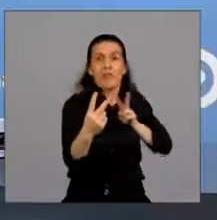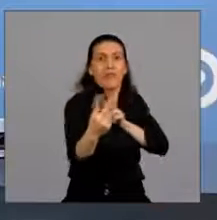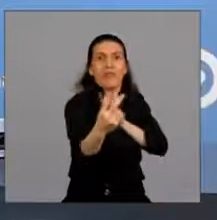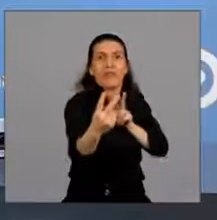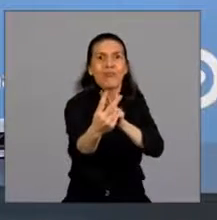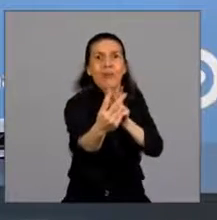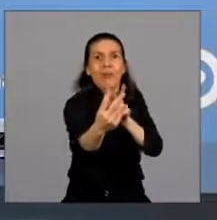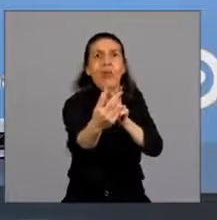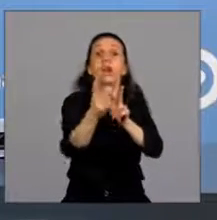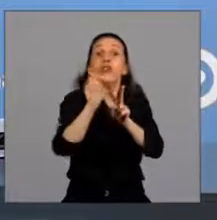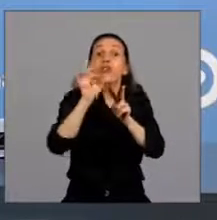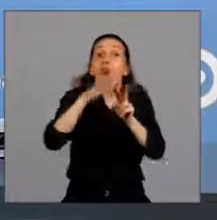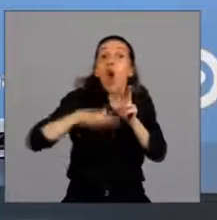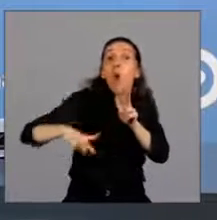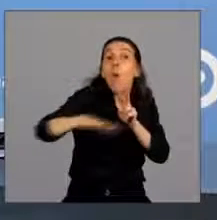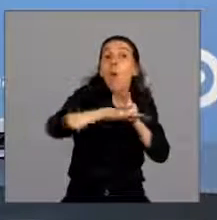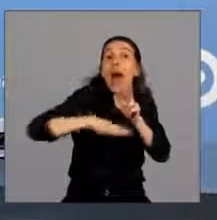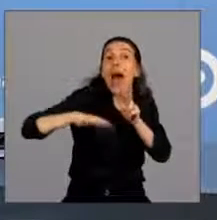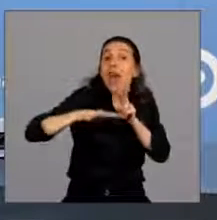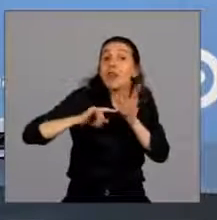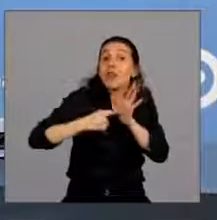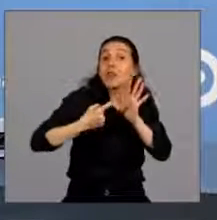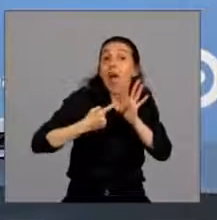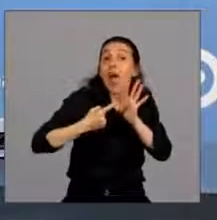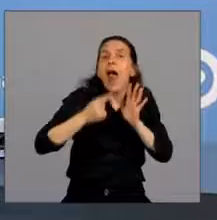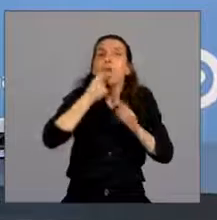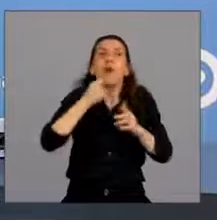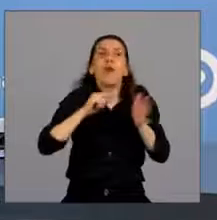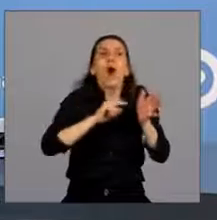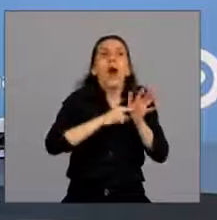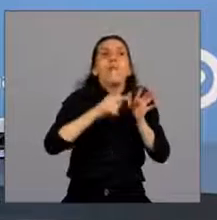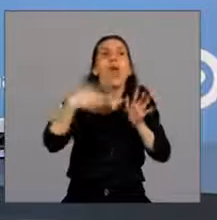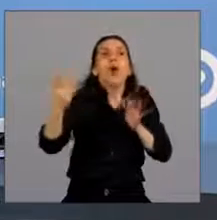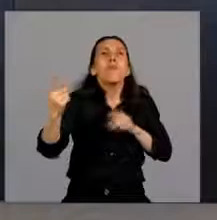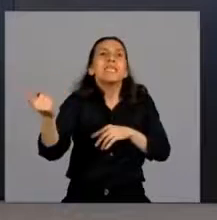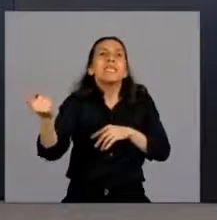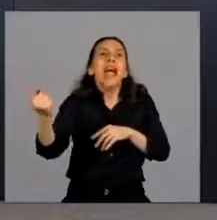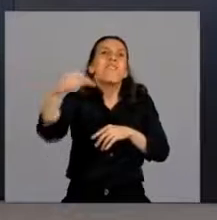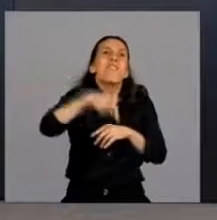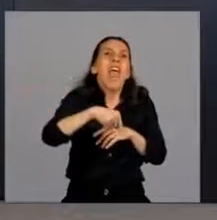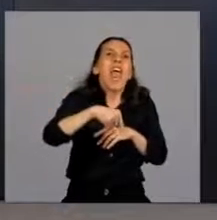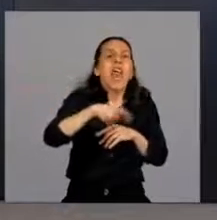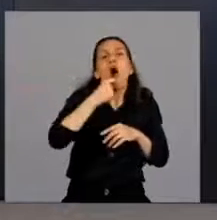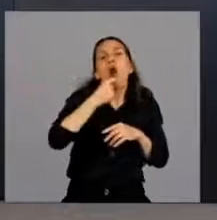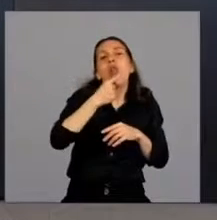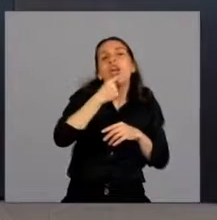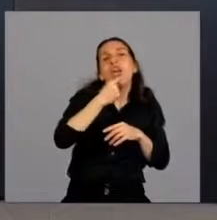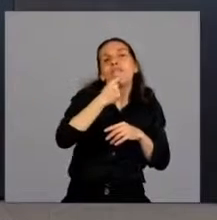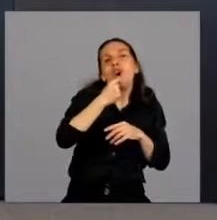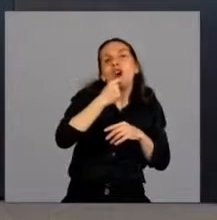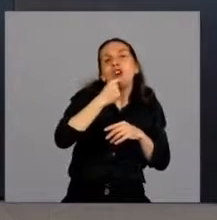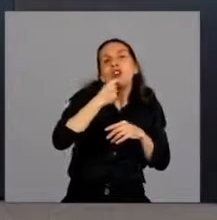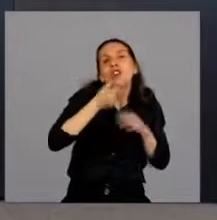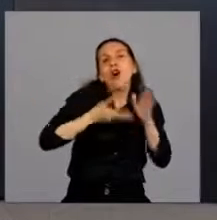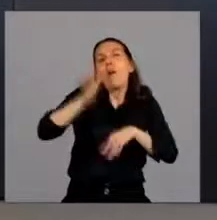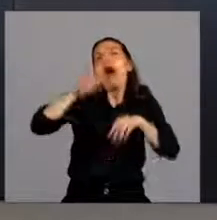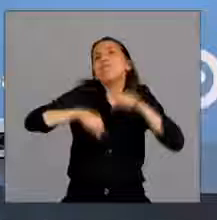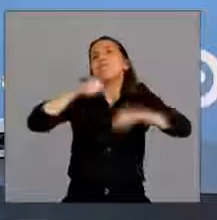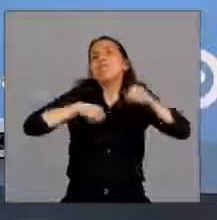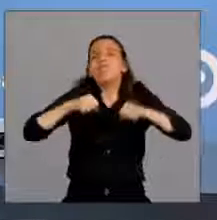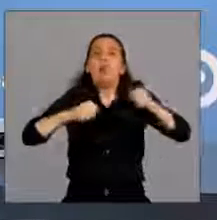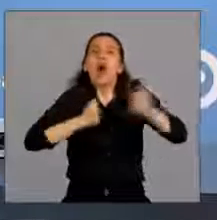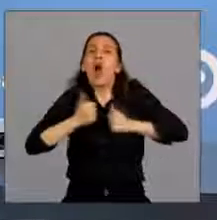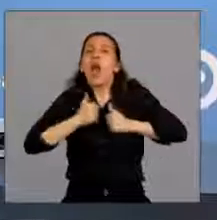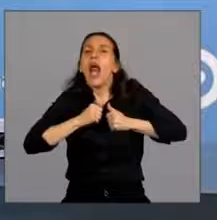para lo barrial, o sea, solo para los vecinos de la ciudad. No puede venir alguien de la provincia o no puede un vecino de Devoto irse a correr del otro lado de la ciudad, sino